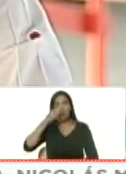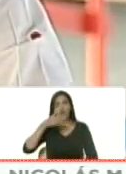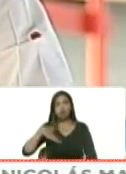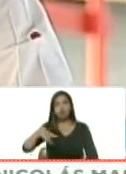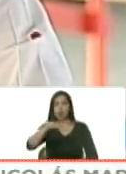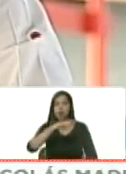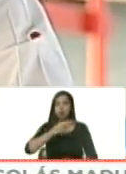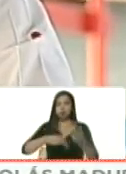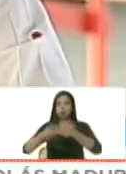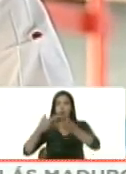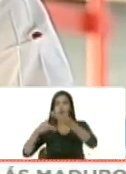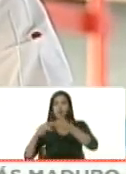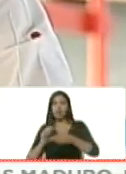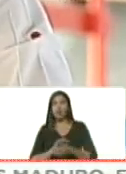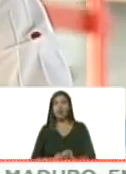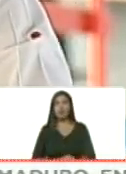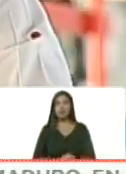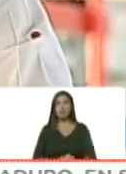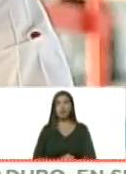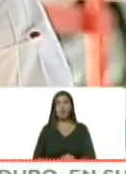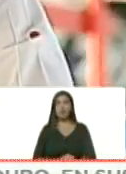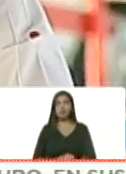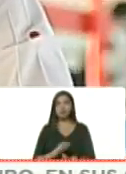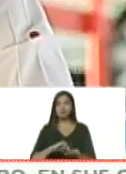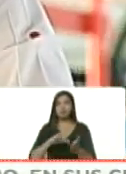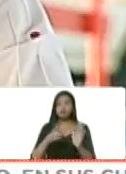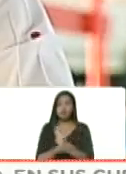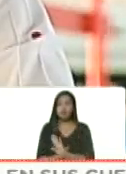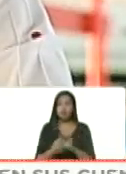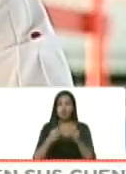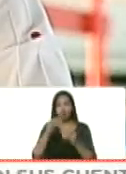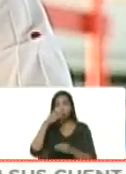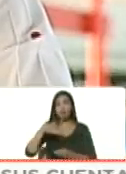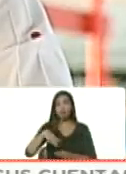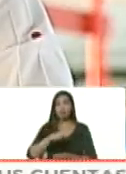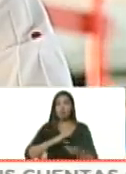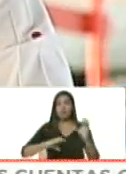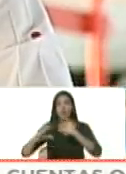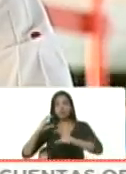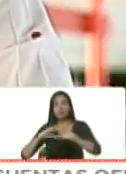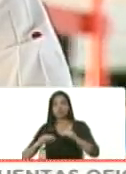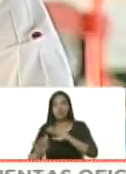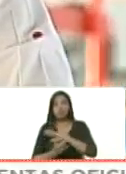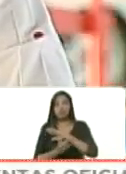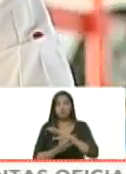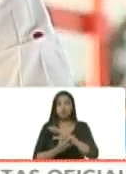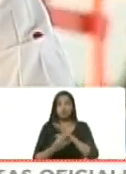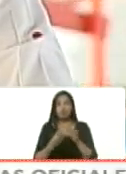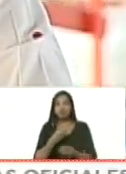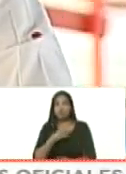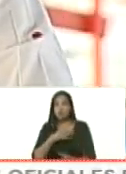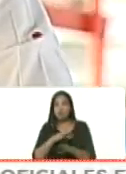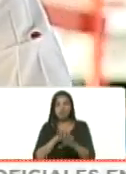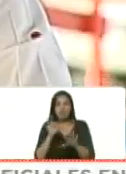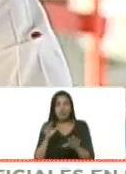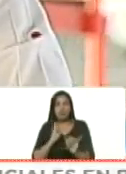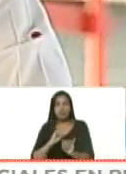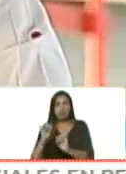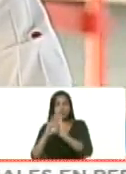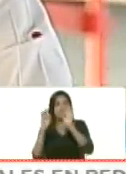constructor, innovador, científico, nuestro pueblo que está en la ciencia y la tecnología, nos pueda dar las luces y los caminos para